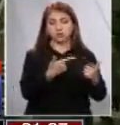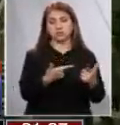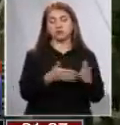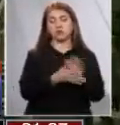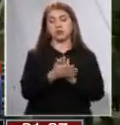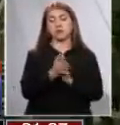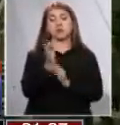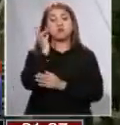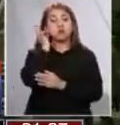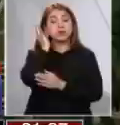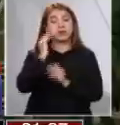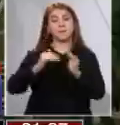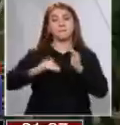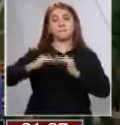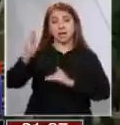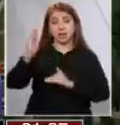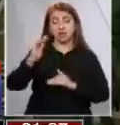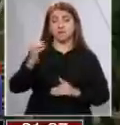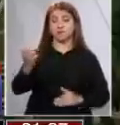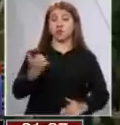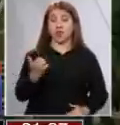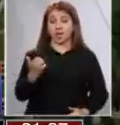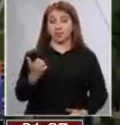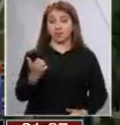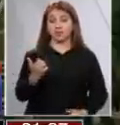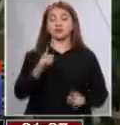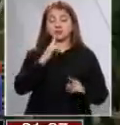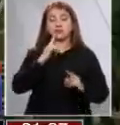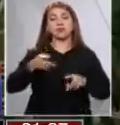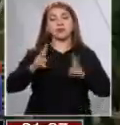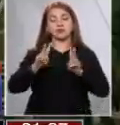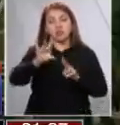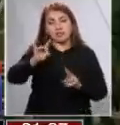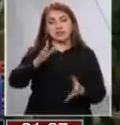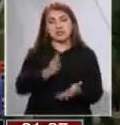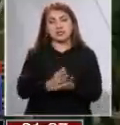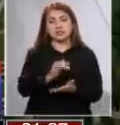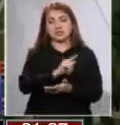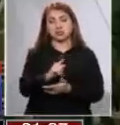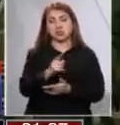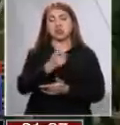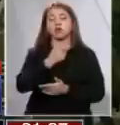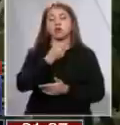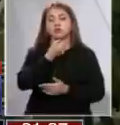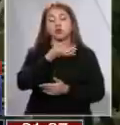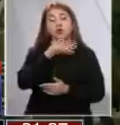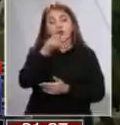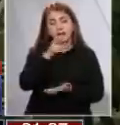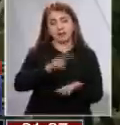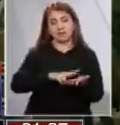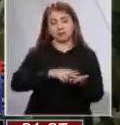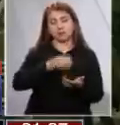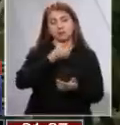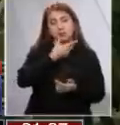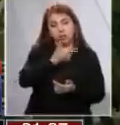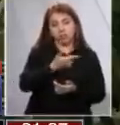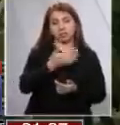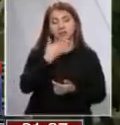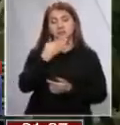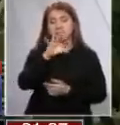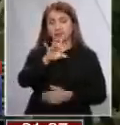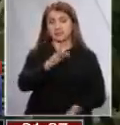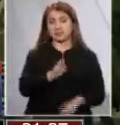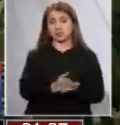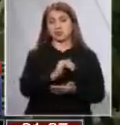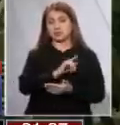aquella mujer mayor que es violada, tiene el derecho de decidir o no de denunciar. Y también tiene el derecho de decidir